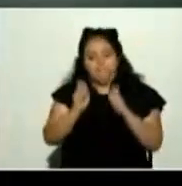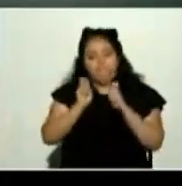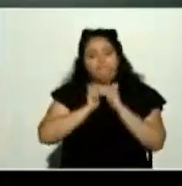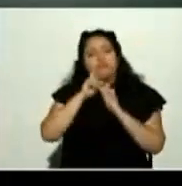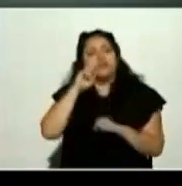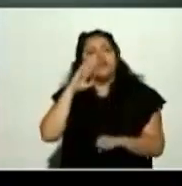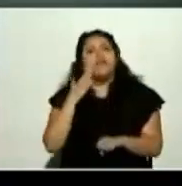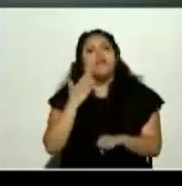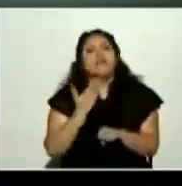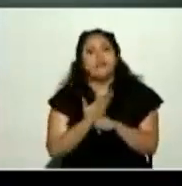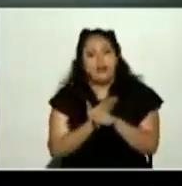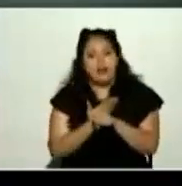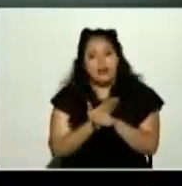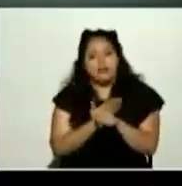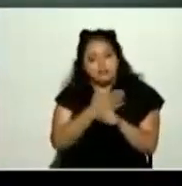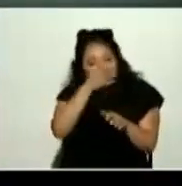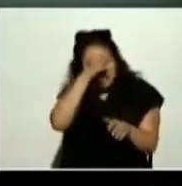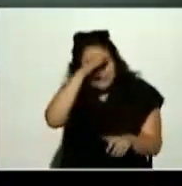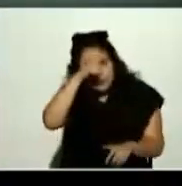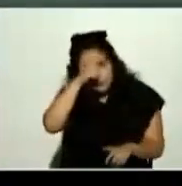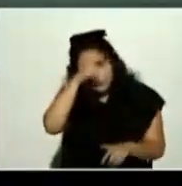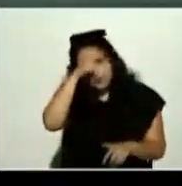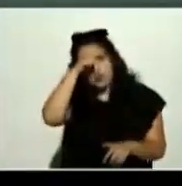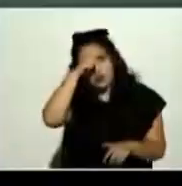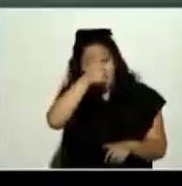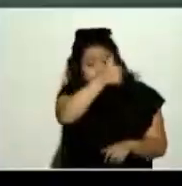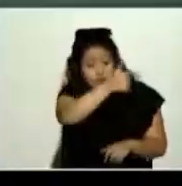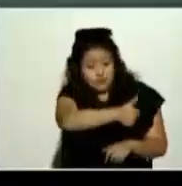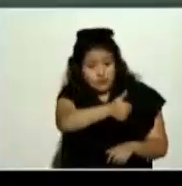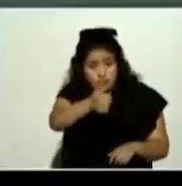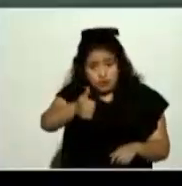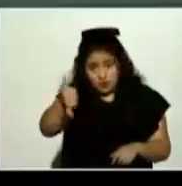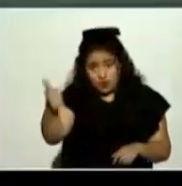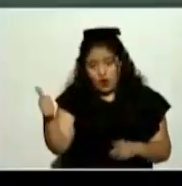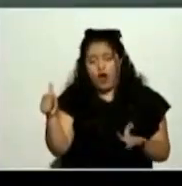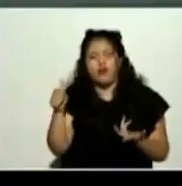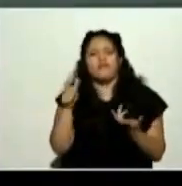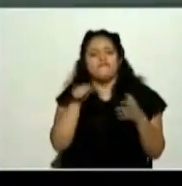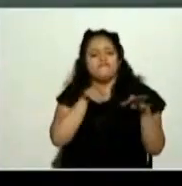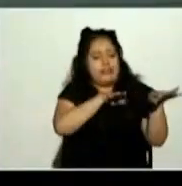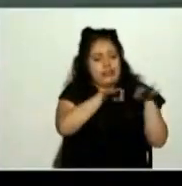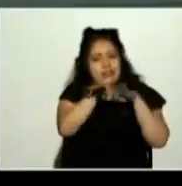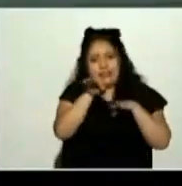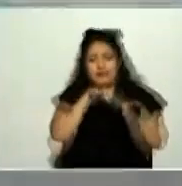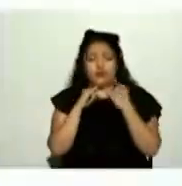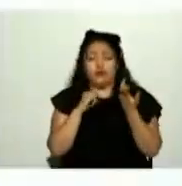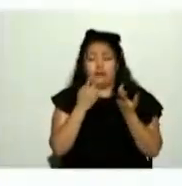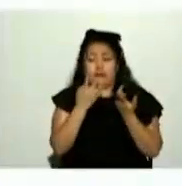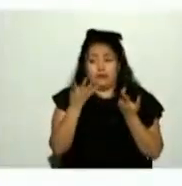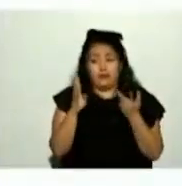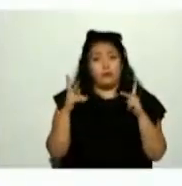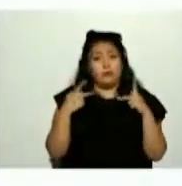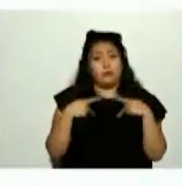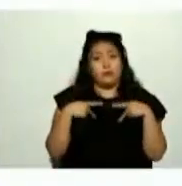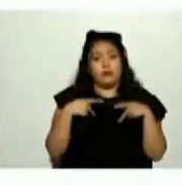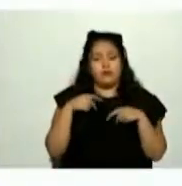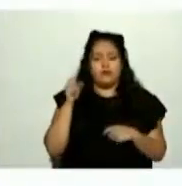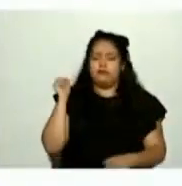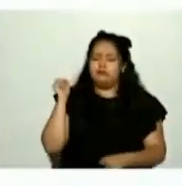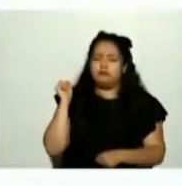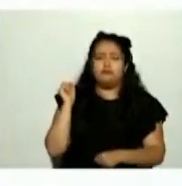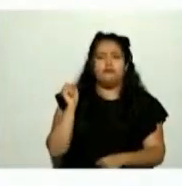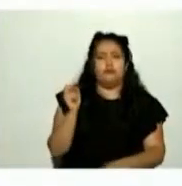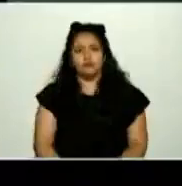el discurso terminó con un rotundo apoyo a la rectora Lilia Cedillo para su reelección en la rectoría de la benemérita Universidad